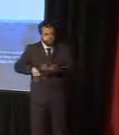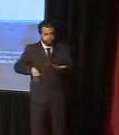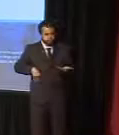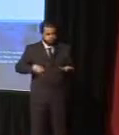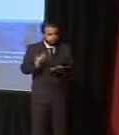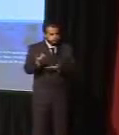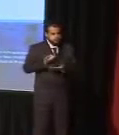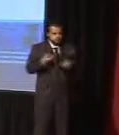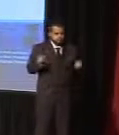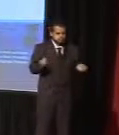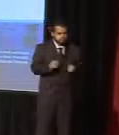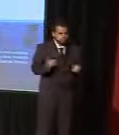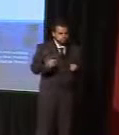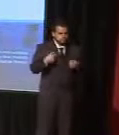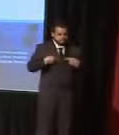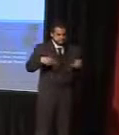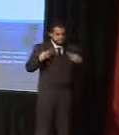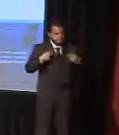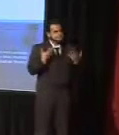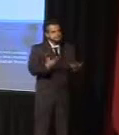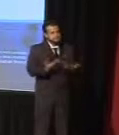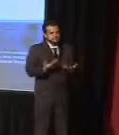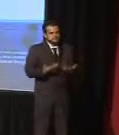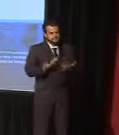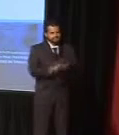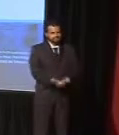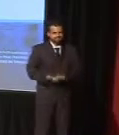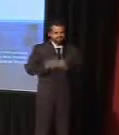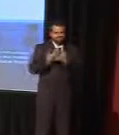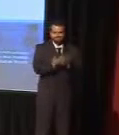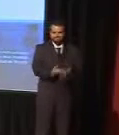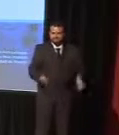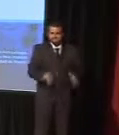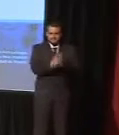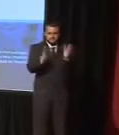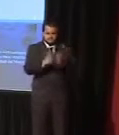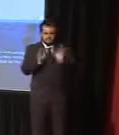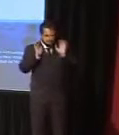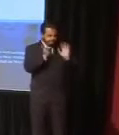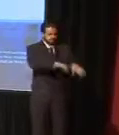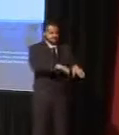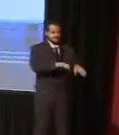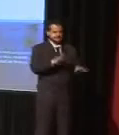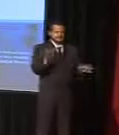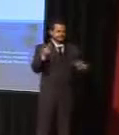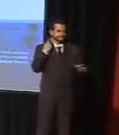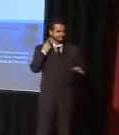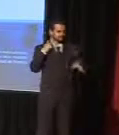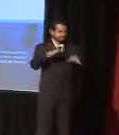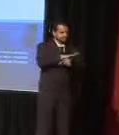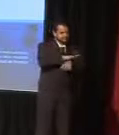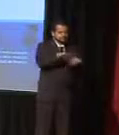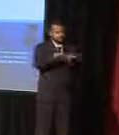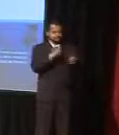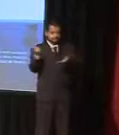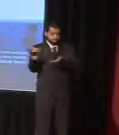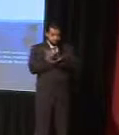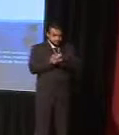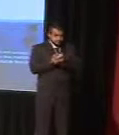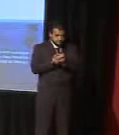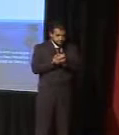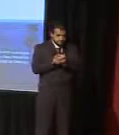la gente está esperando que al participar en la política obtengan algo a